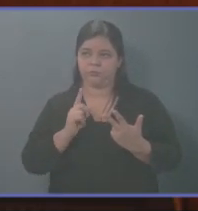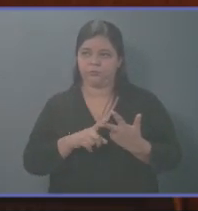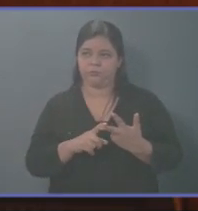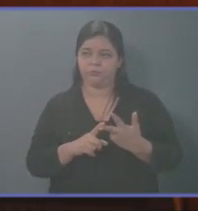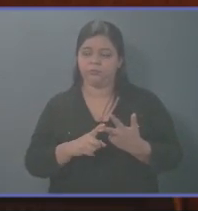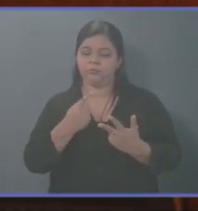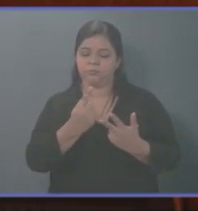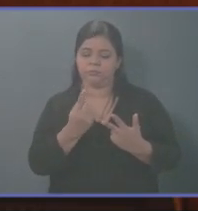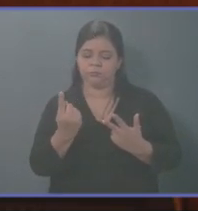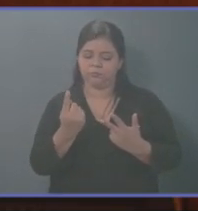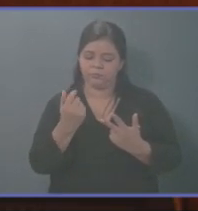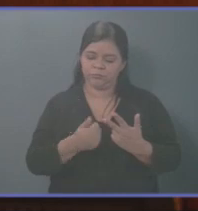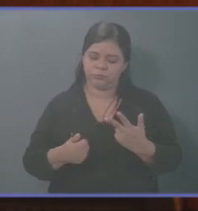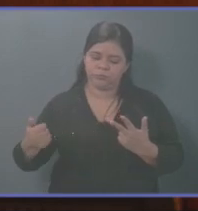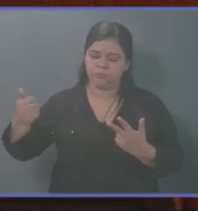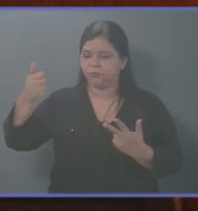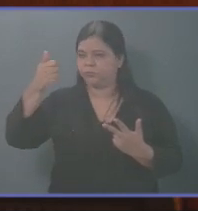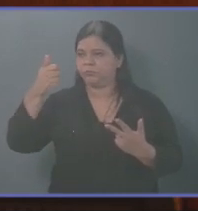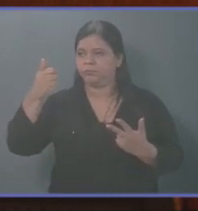Es para los funcionarios